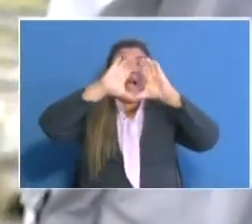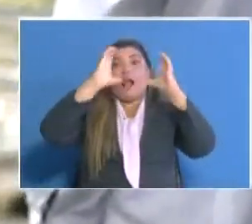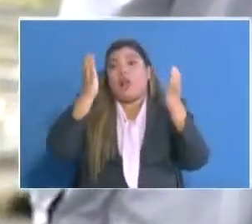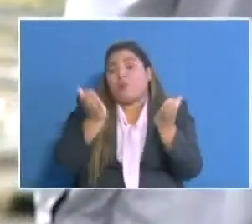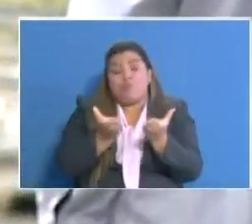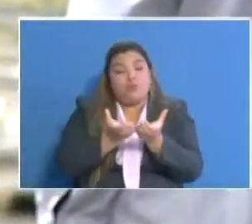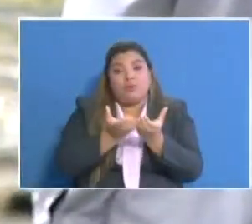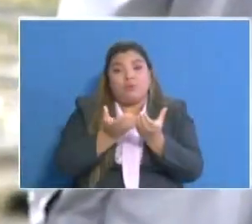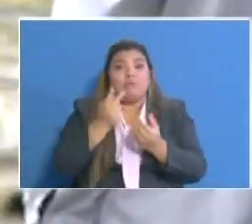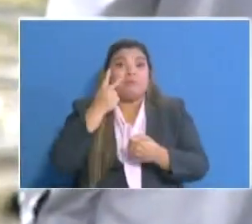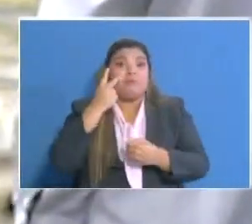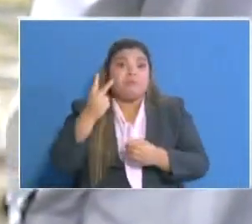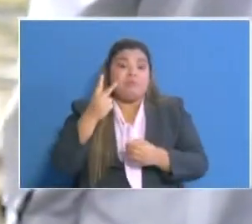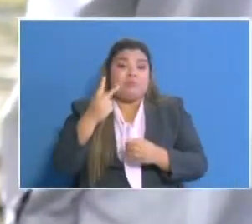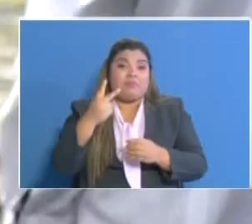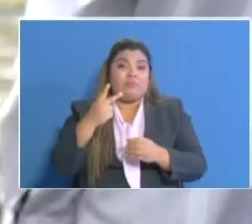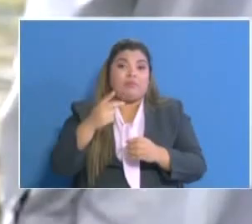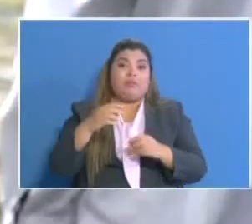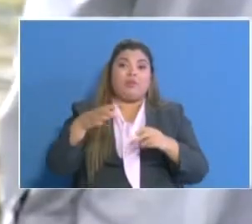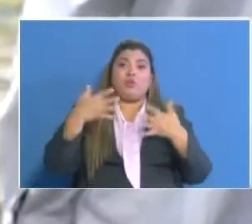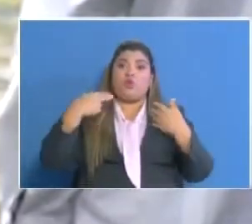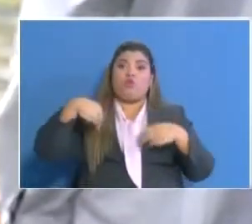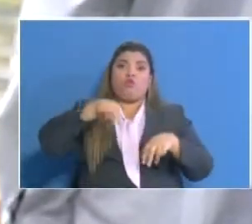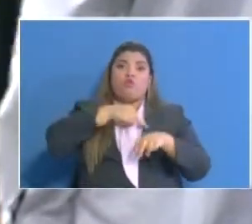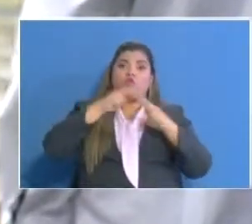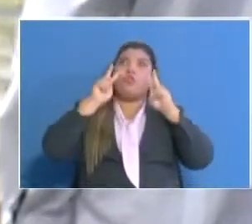Fíjense que nos han regalado la naturaleza, los guayacanes.